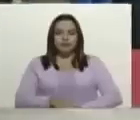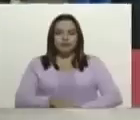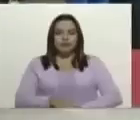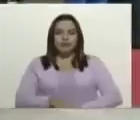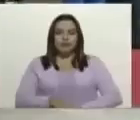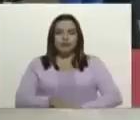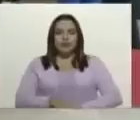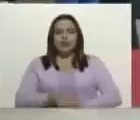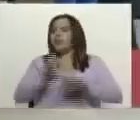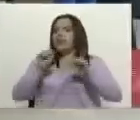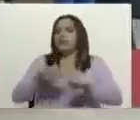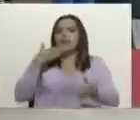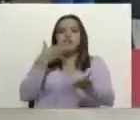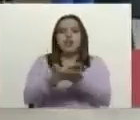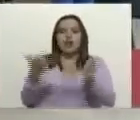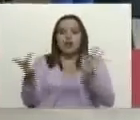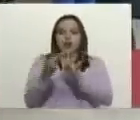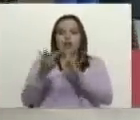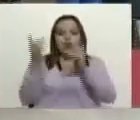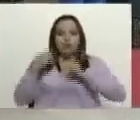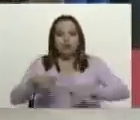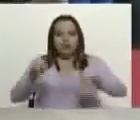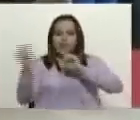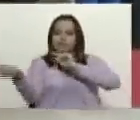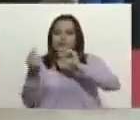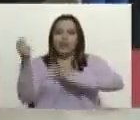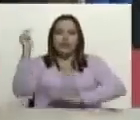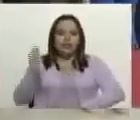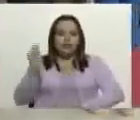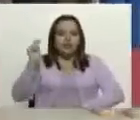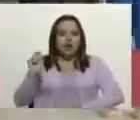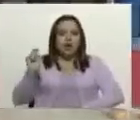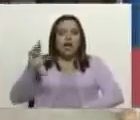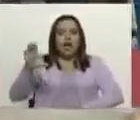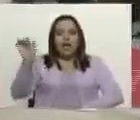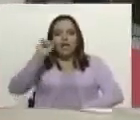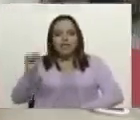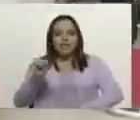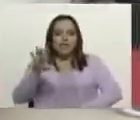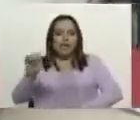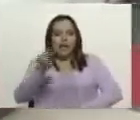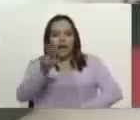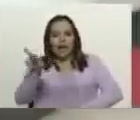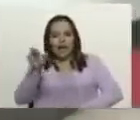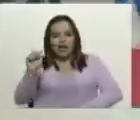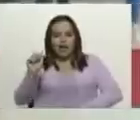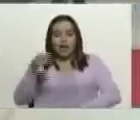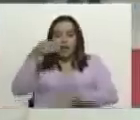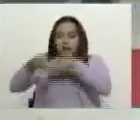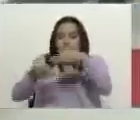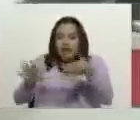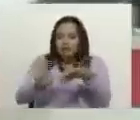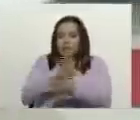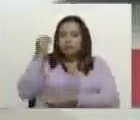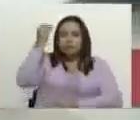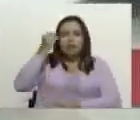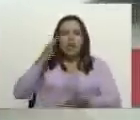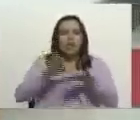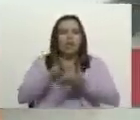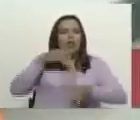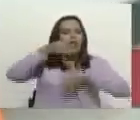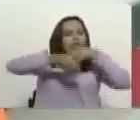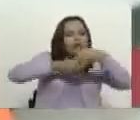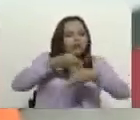Gracias, gracias por el contacto. En esta oportunidad vamos a conversar con el diputado Hernán Escarrada, quien va a dar su apreciación sobre el discurso el día de hoy en relación al